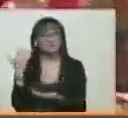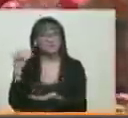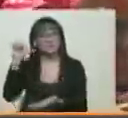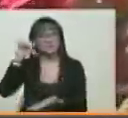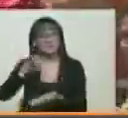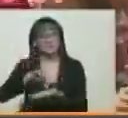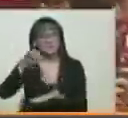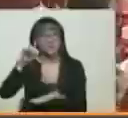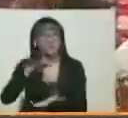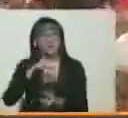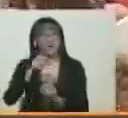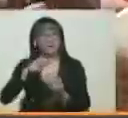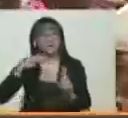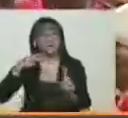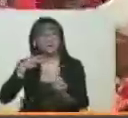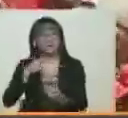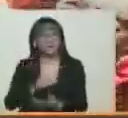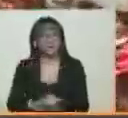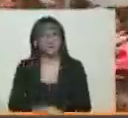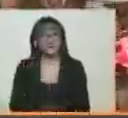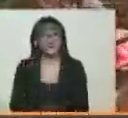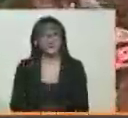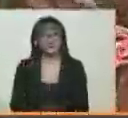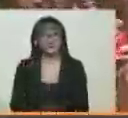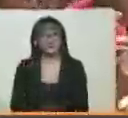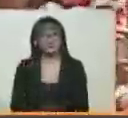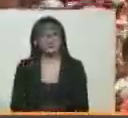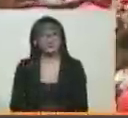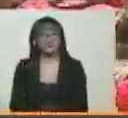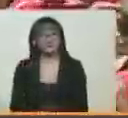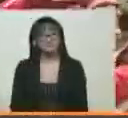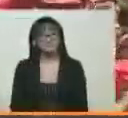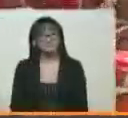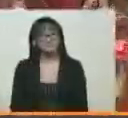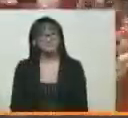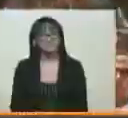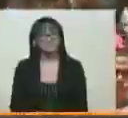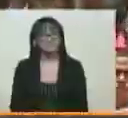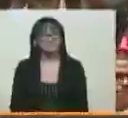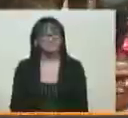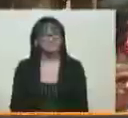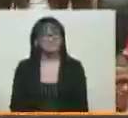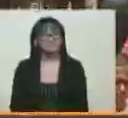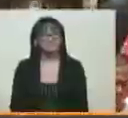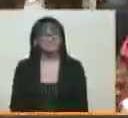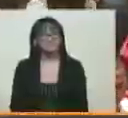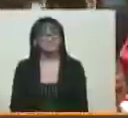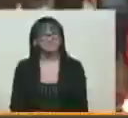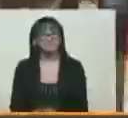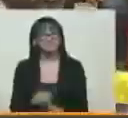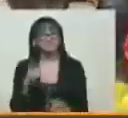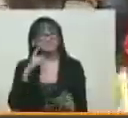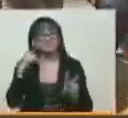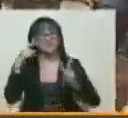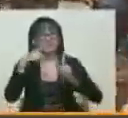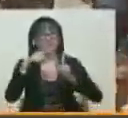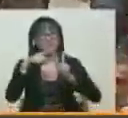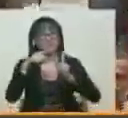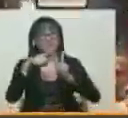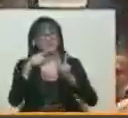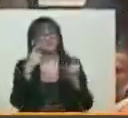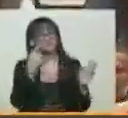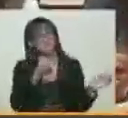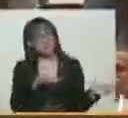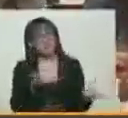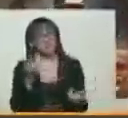capital de este estado fronterizo del sur de nuestro país. Pues vieron a través de las cámaras venezolanas de televisión el